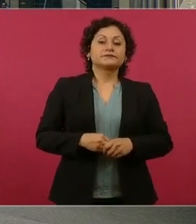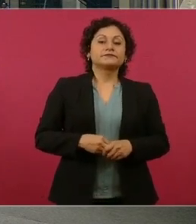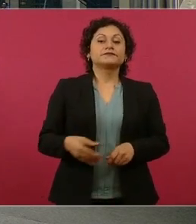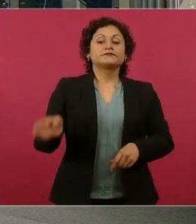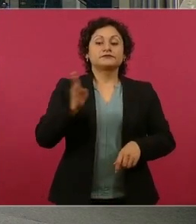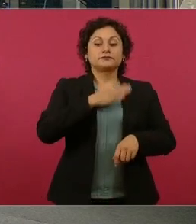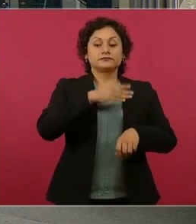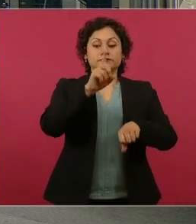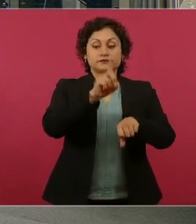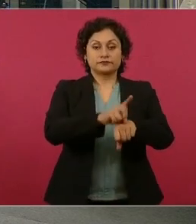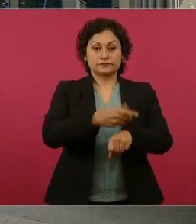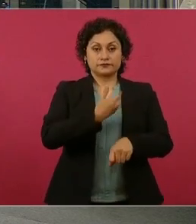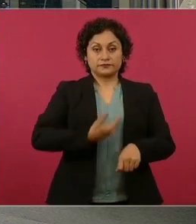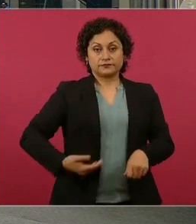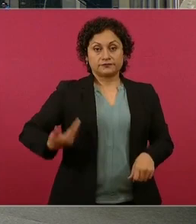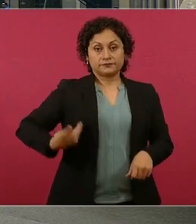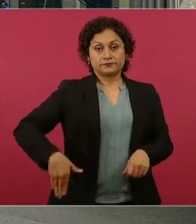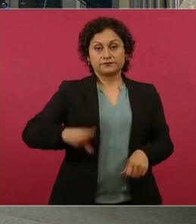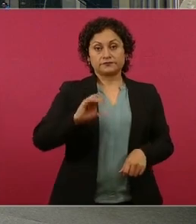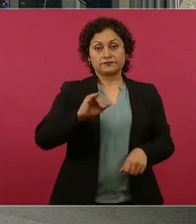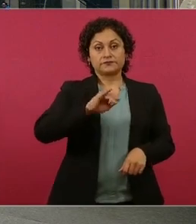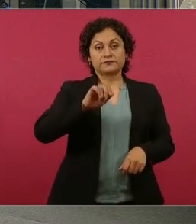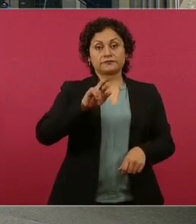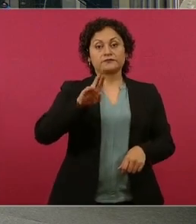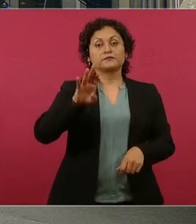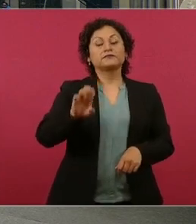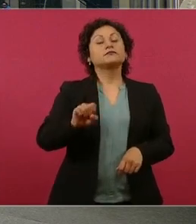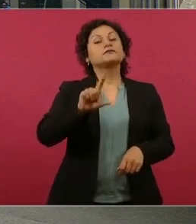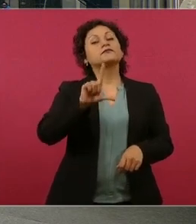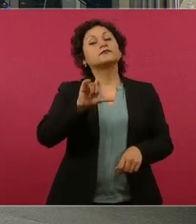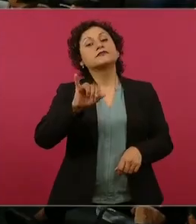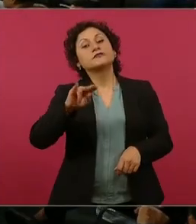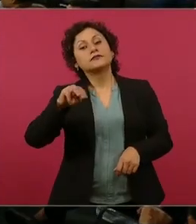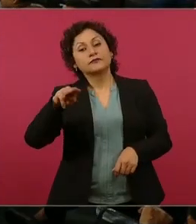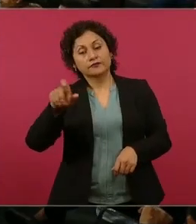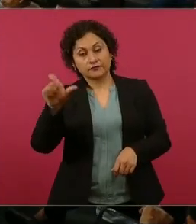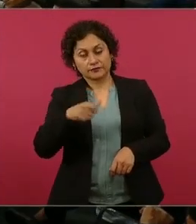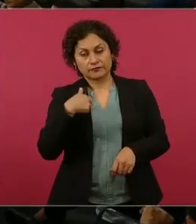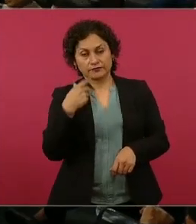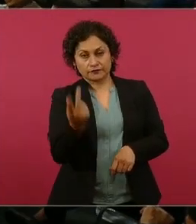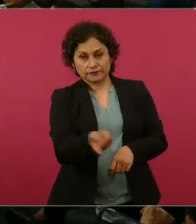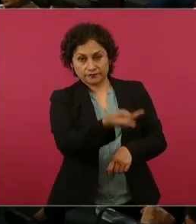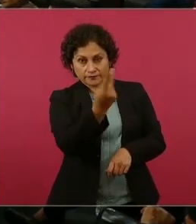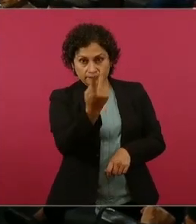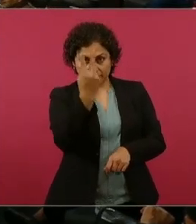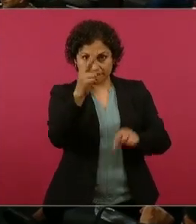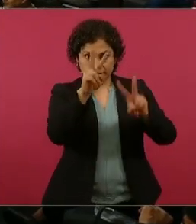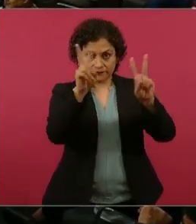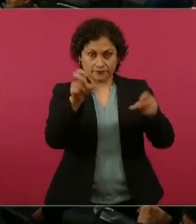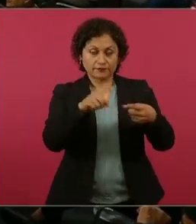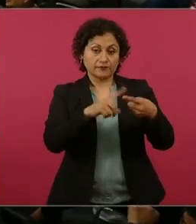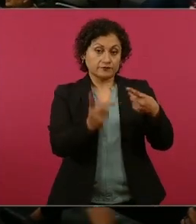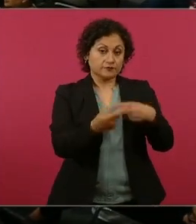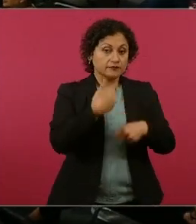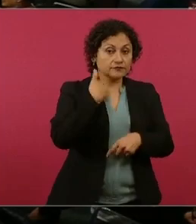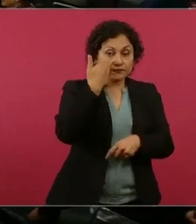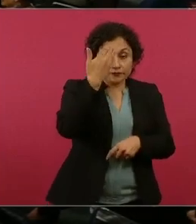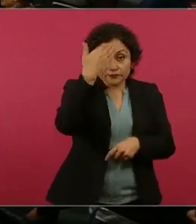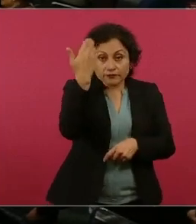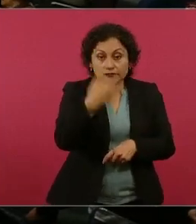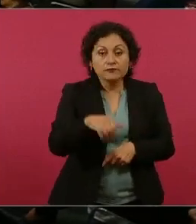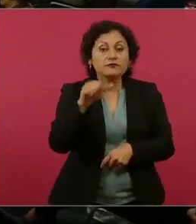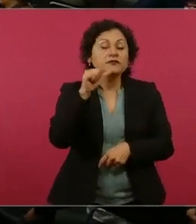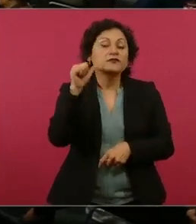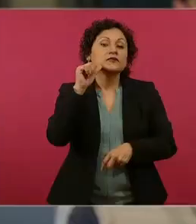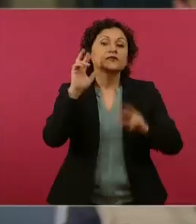Buenos días, presidente. Celsin Juárez, de Cilinea MX. Presidente, preguntarle sobre dos temas. La primera, ¿cómo le fue ayer en su reunión con la asesora